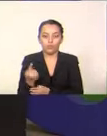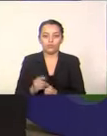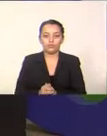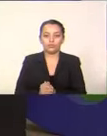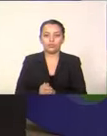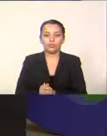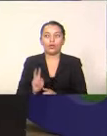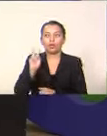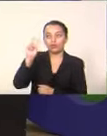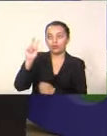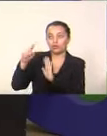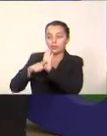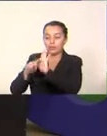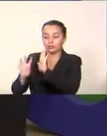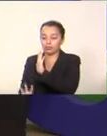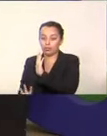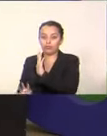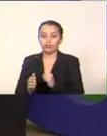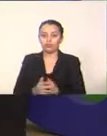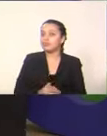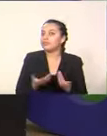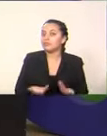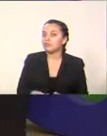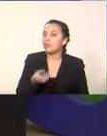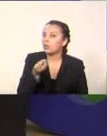Muy fácil, ¿cuánto es 2 menos 4?